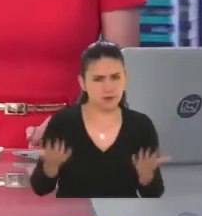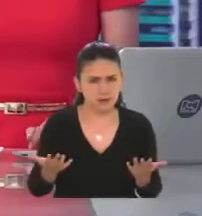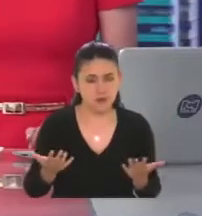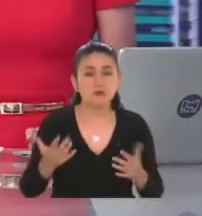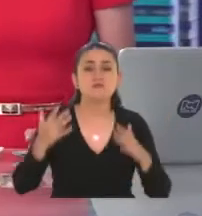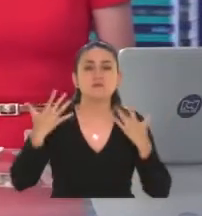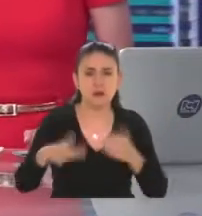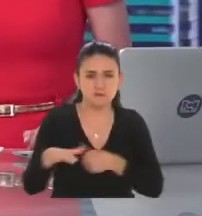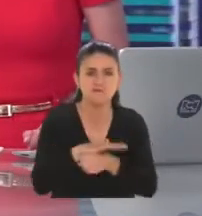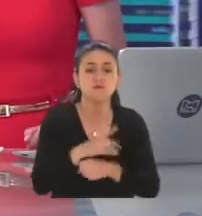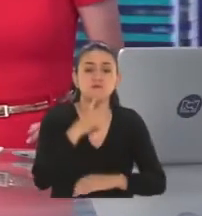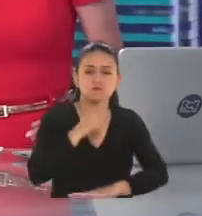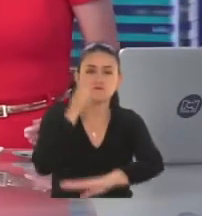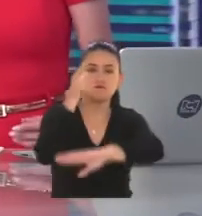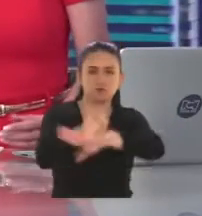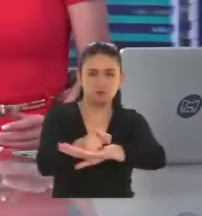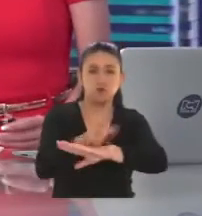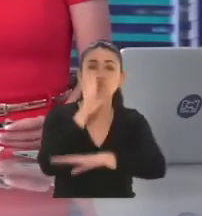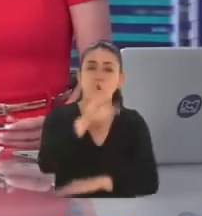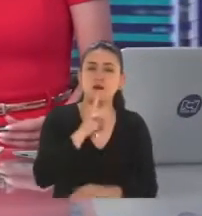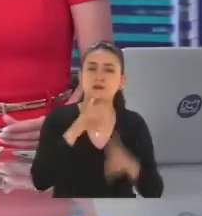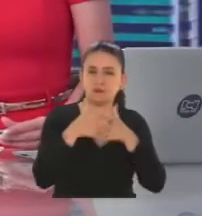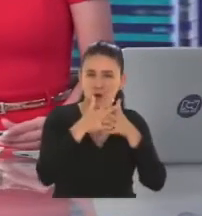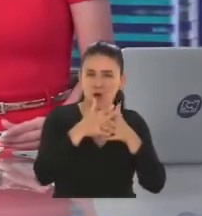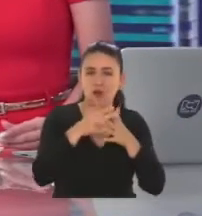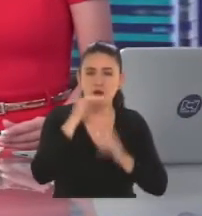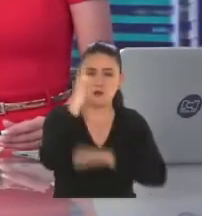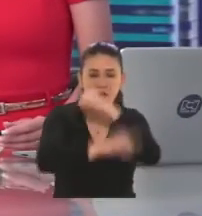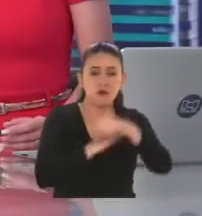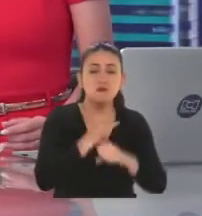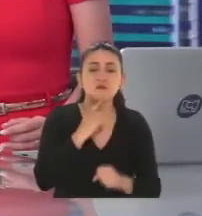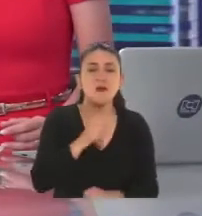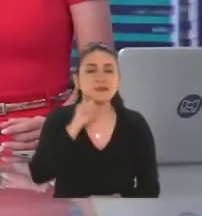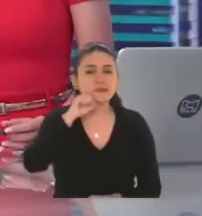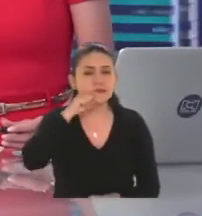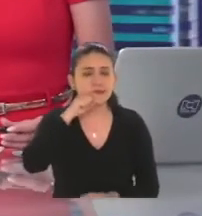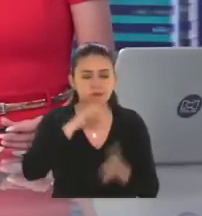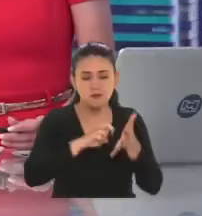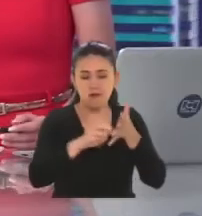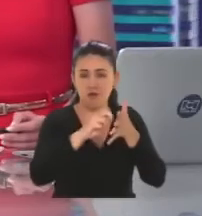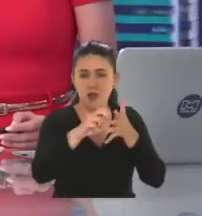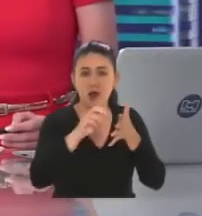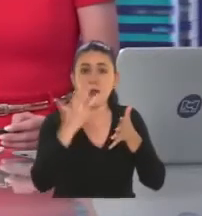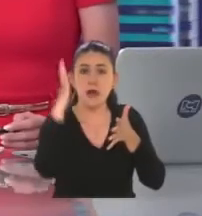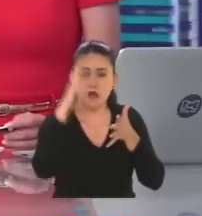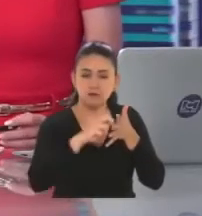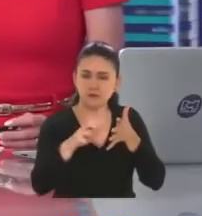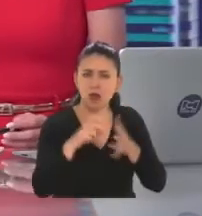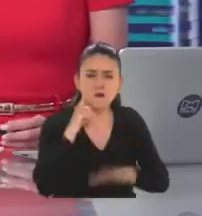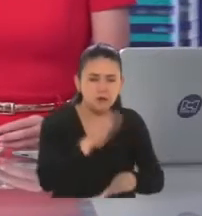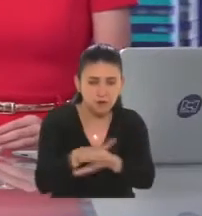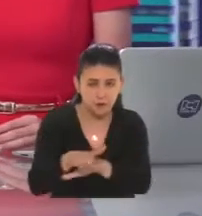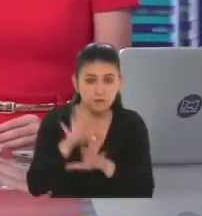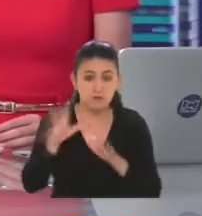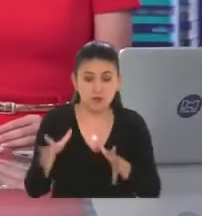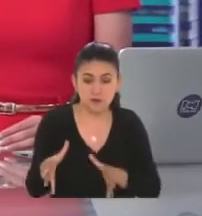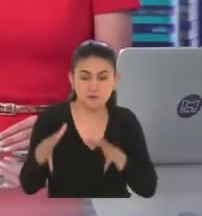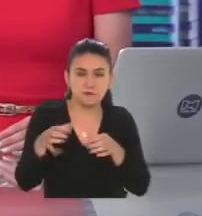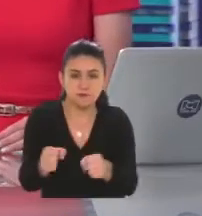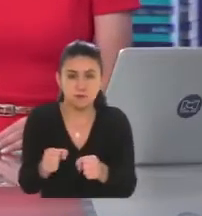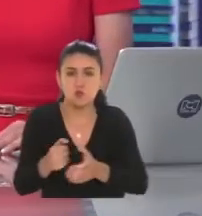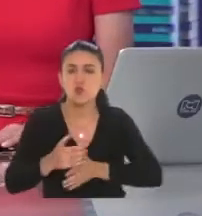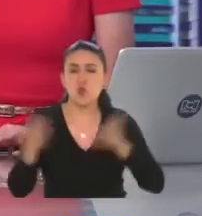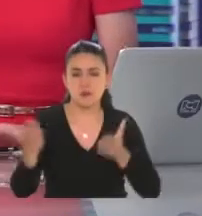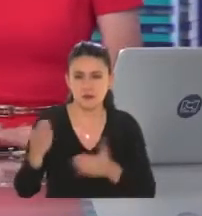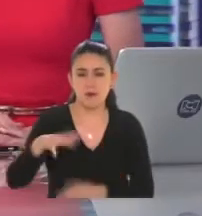hasta circular amarilla de la Interpol. El problema, Paola y televidentes, es que es cuando las autoridades ubicaron a la niña y a su papá en el